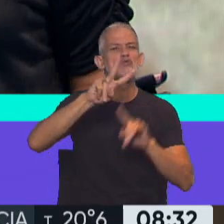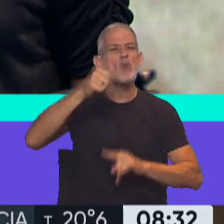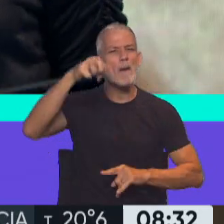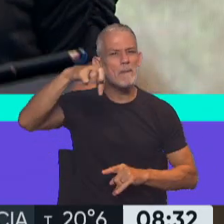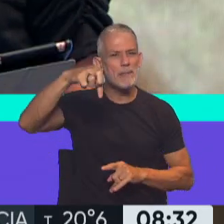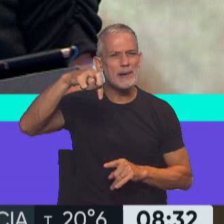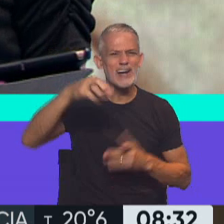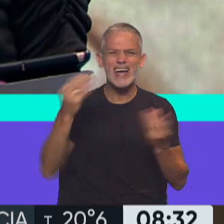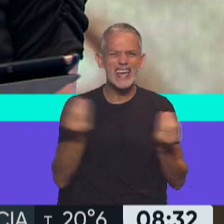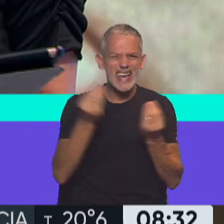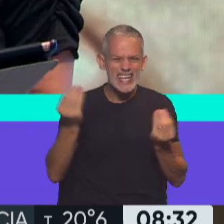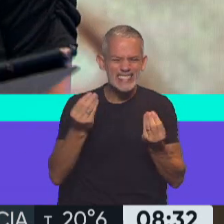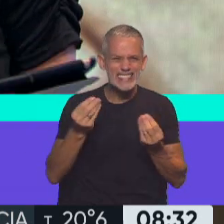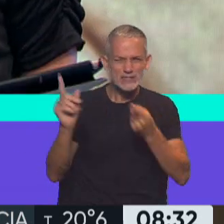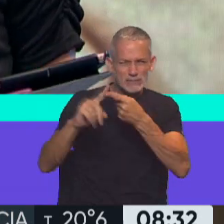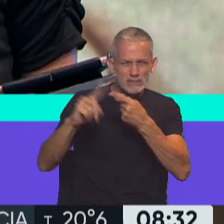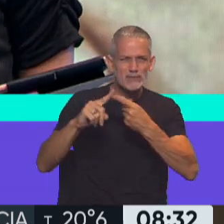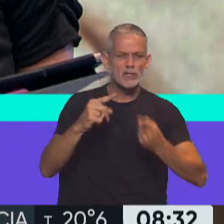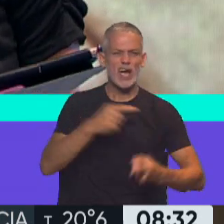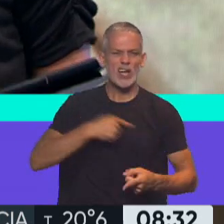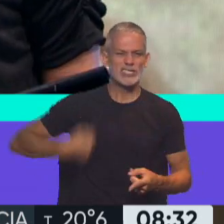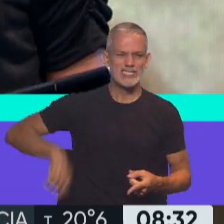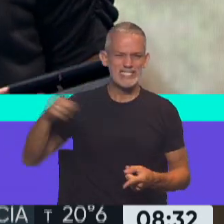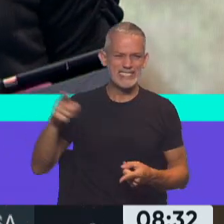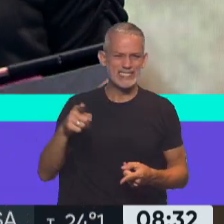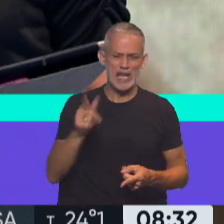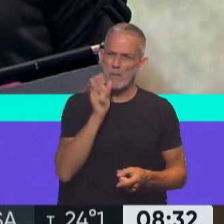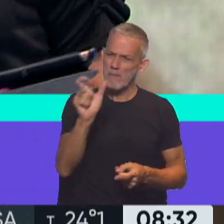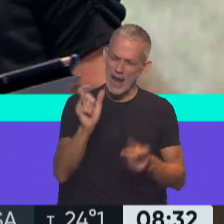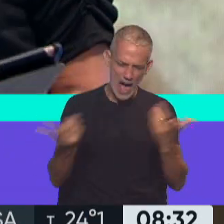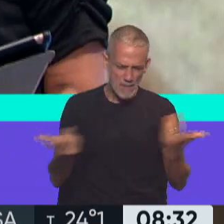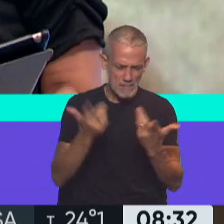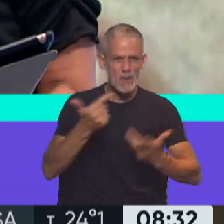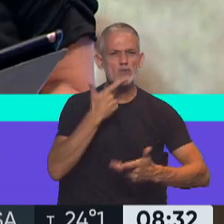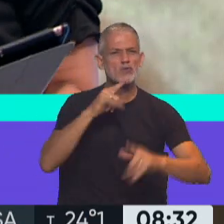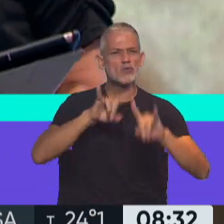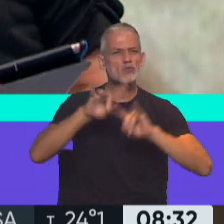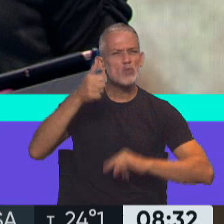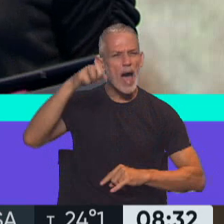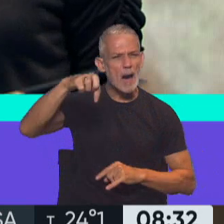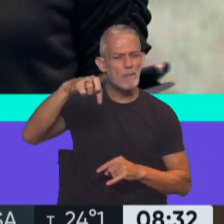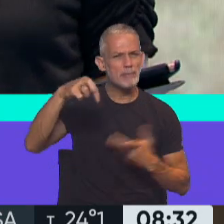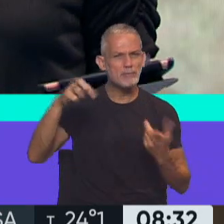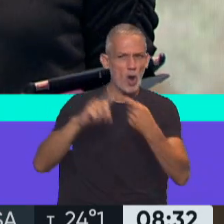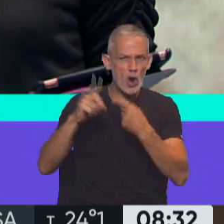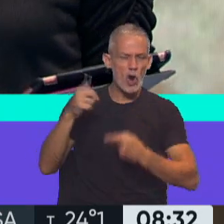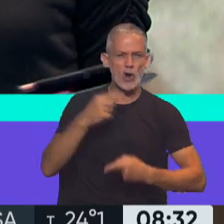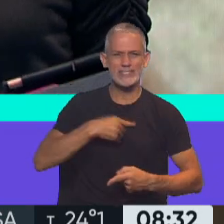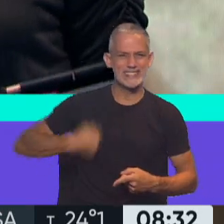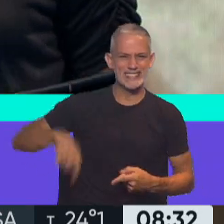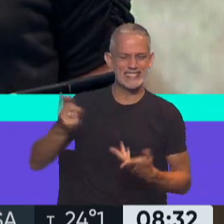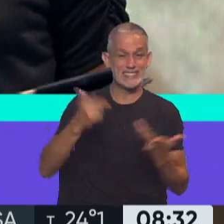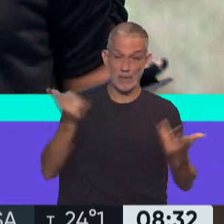muy suave con china qué significa esto os hablamos en algún momento mucho del swap con chin claro porque argentina